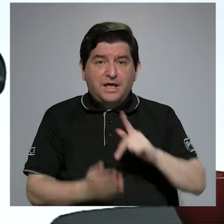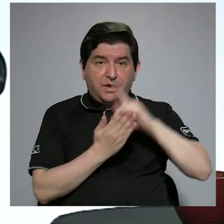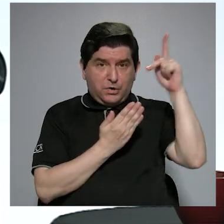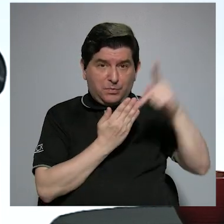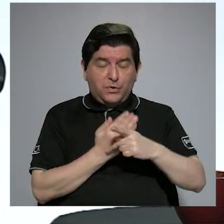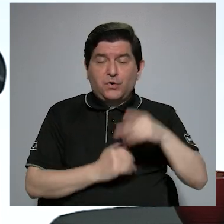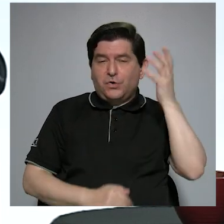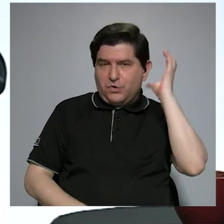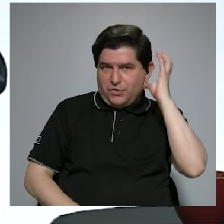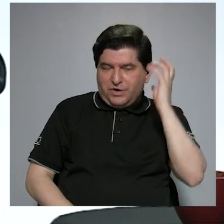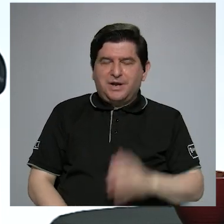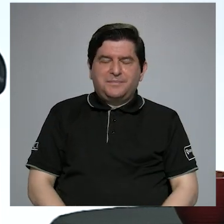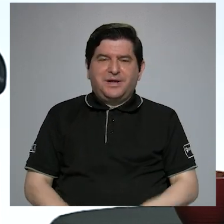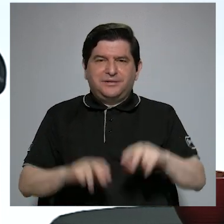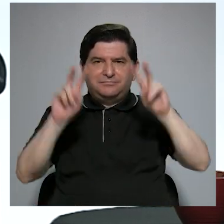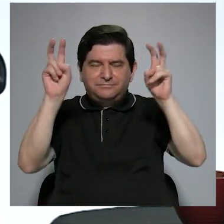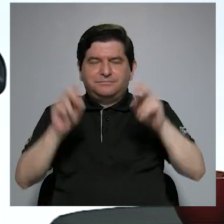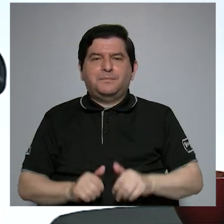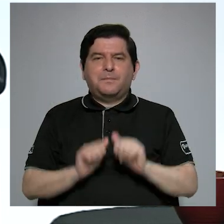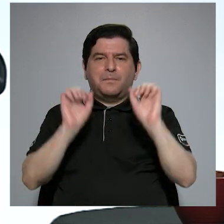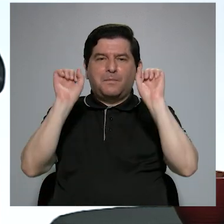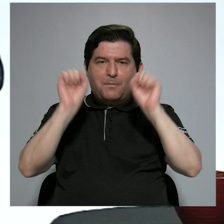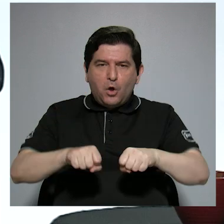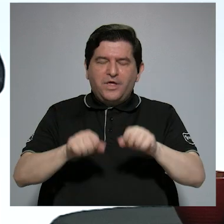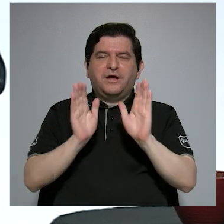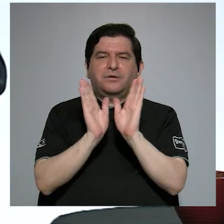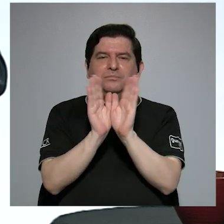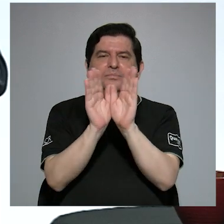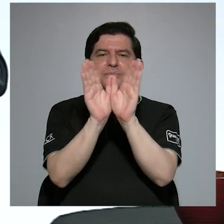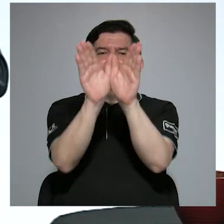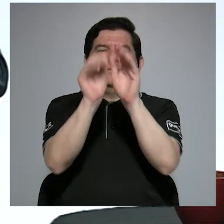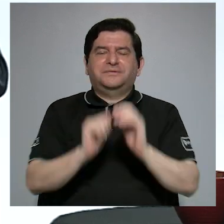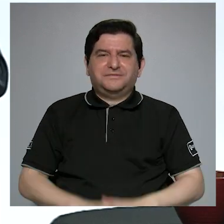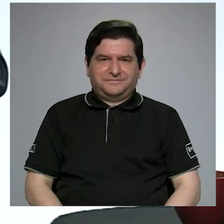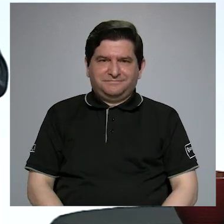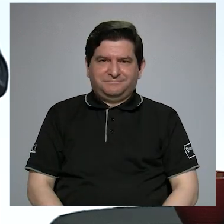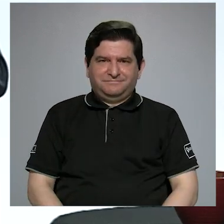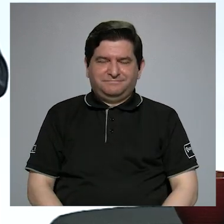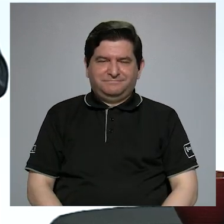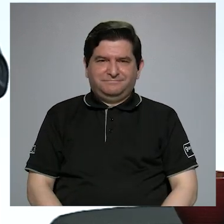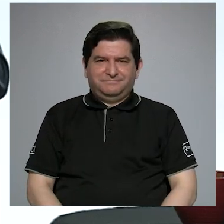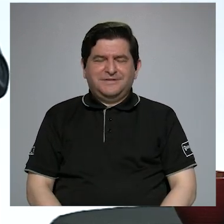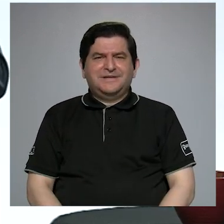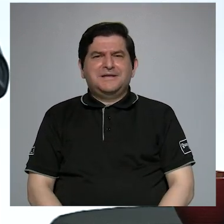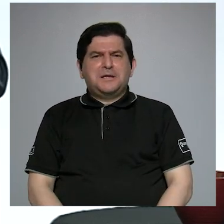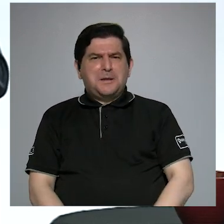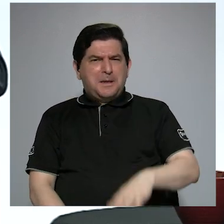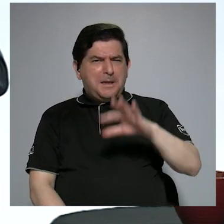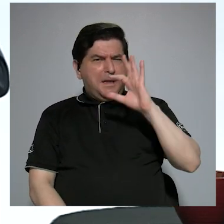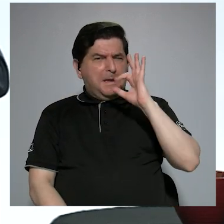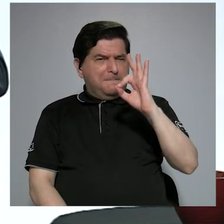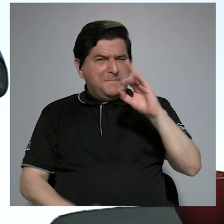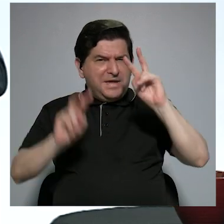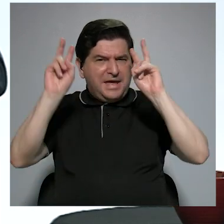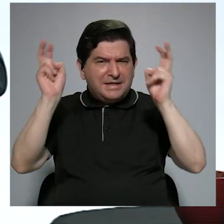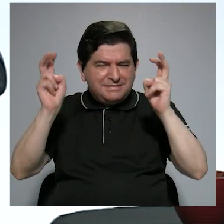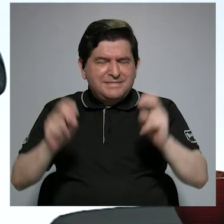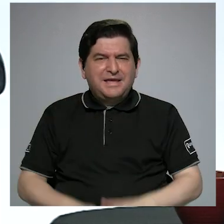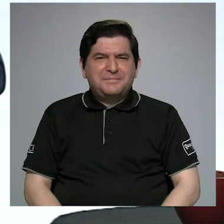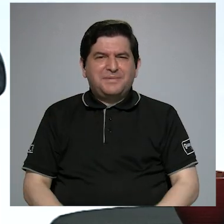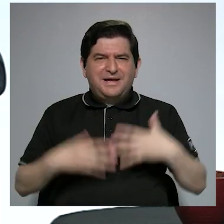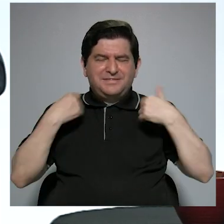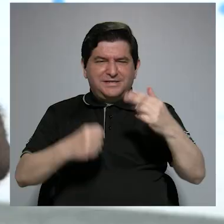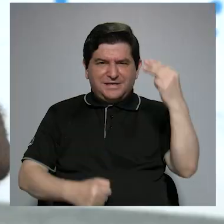del programa de radio Podemos Volar. Andrés, ¿tratamos bien el tema de salud mental en